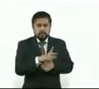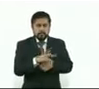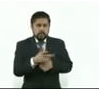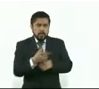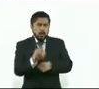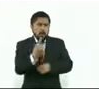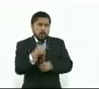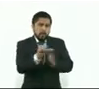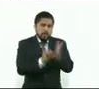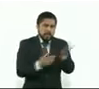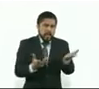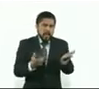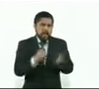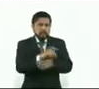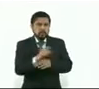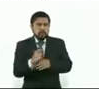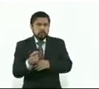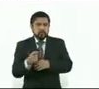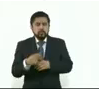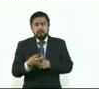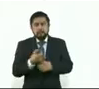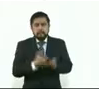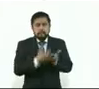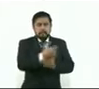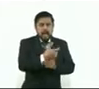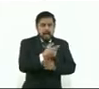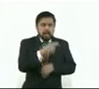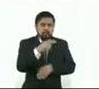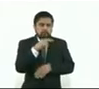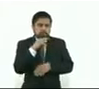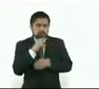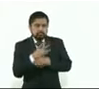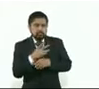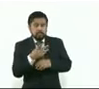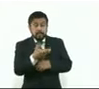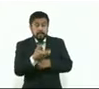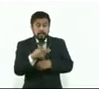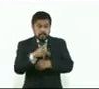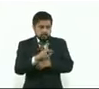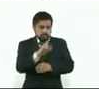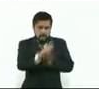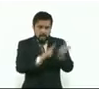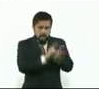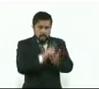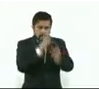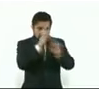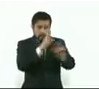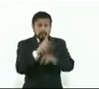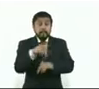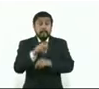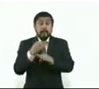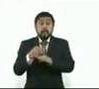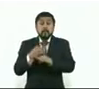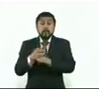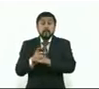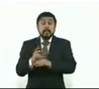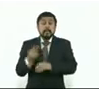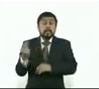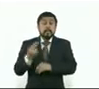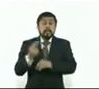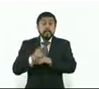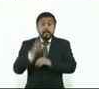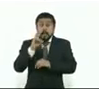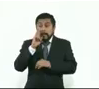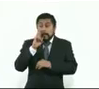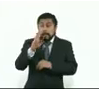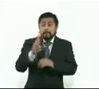sus aguinaldos. Eso pues es algo que está establecido por ley. Y nosotros en todo caso lo que estamos viendo es si puede haber adelantos al presupuesto que